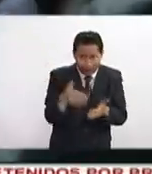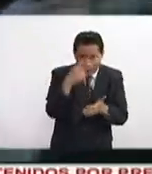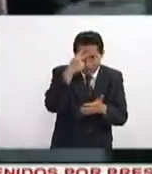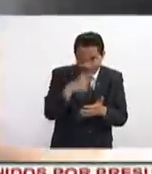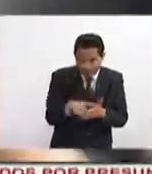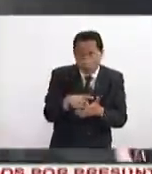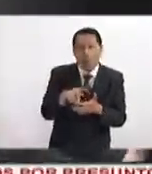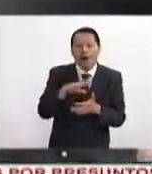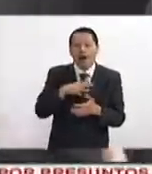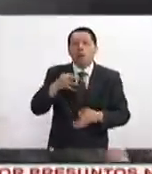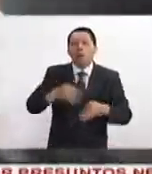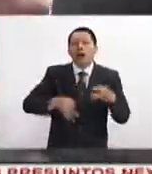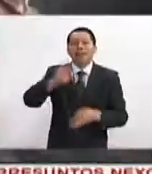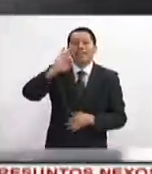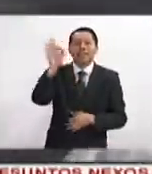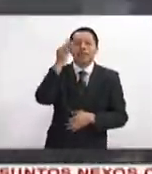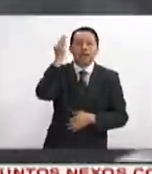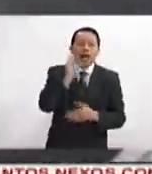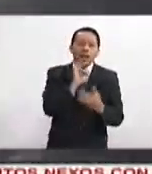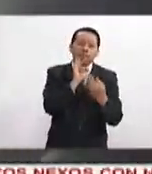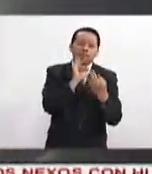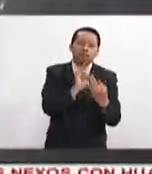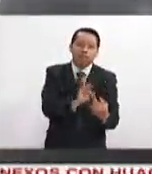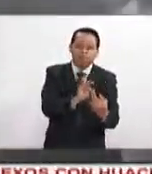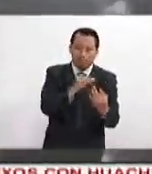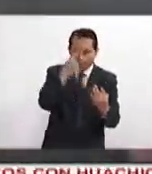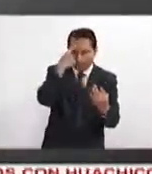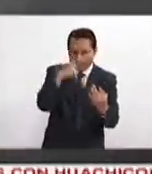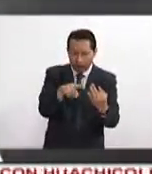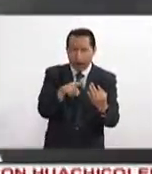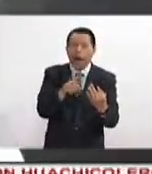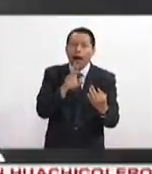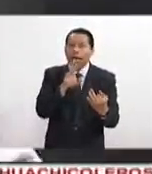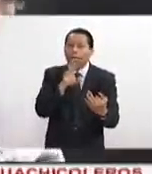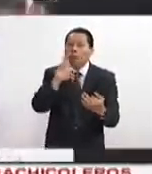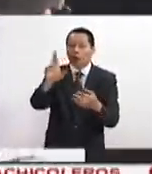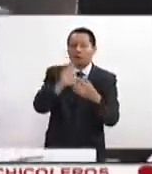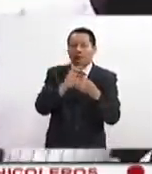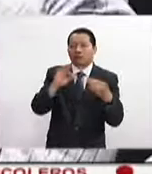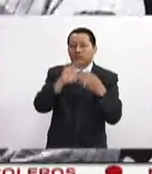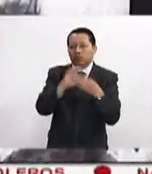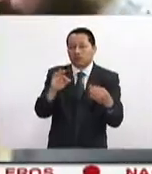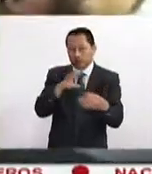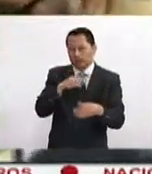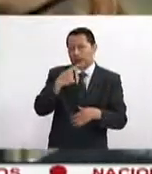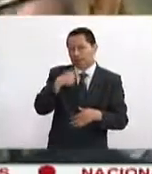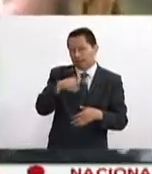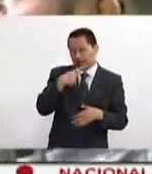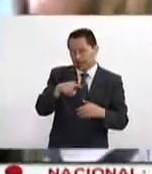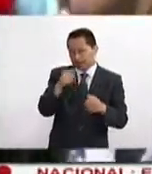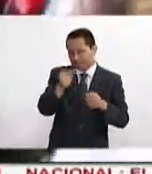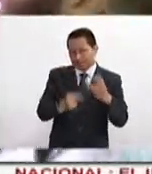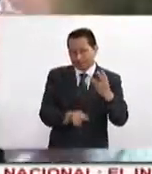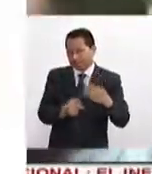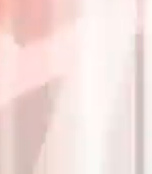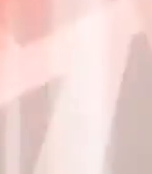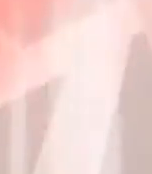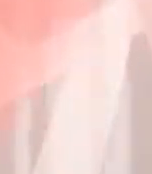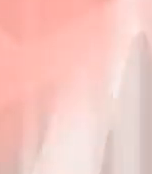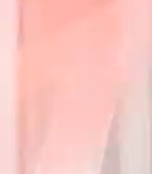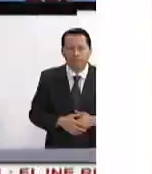a disposición de un juez federal para que responda por los delitos que se le imputan.